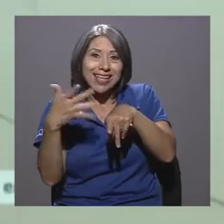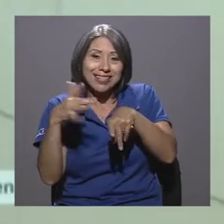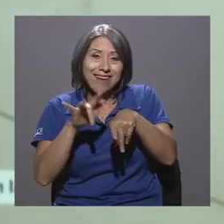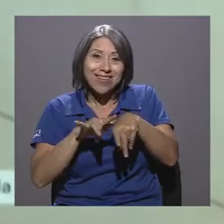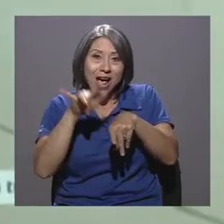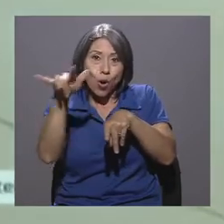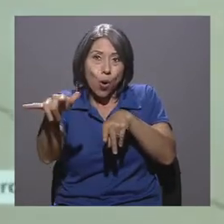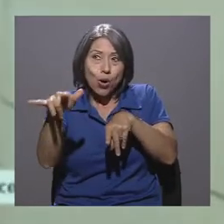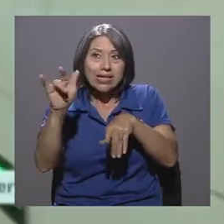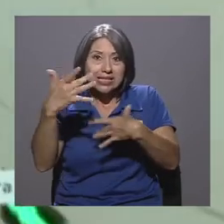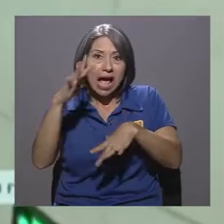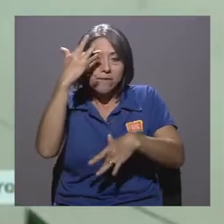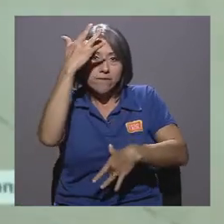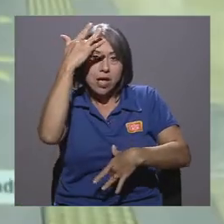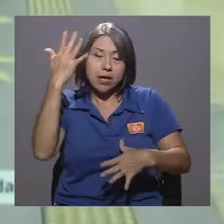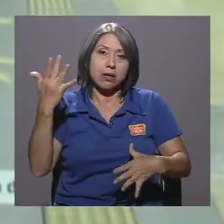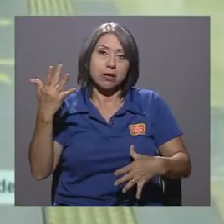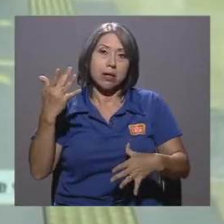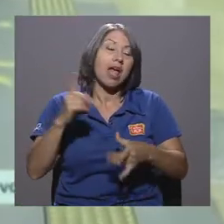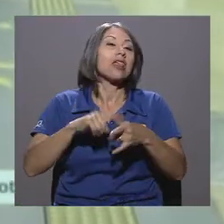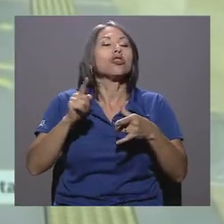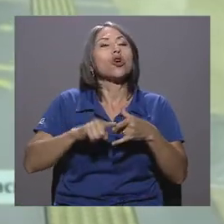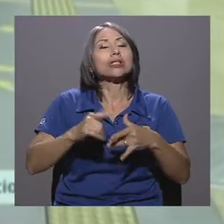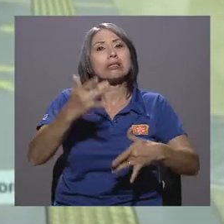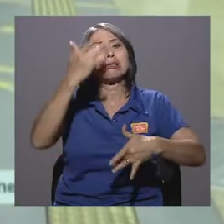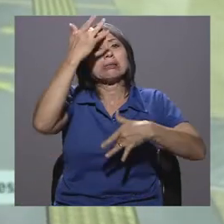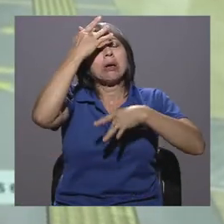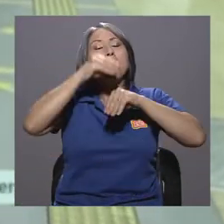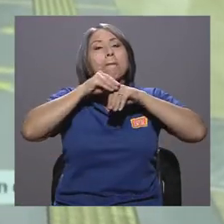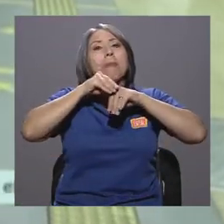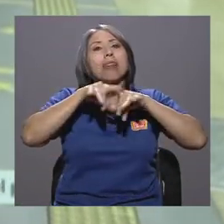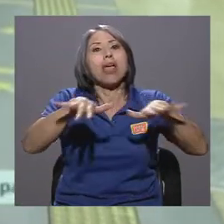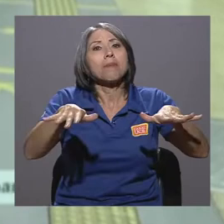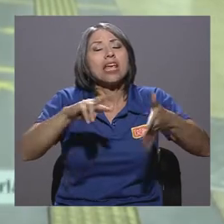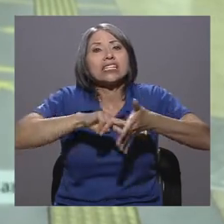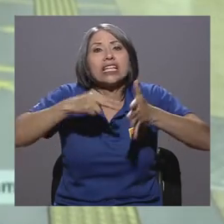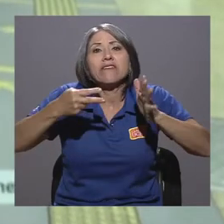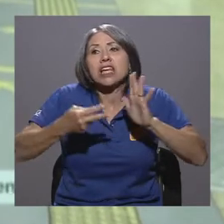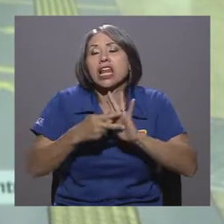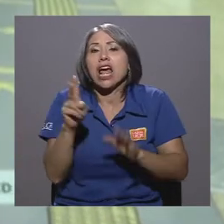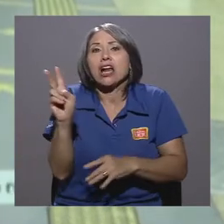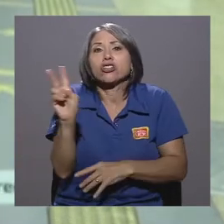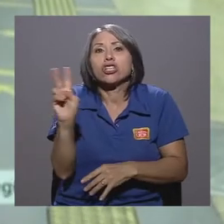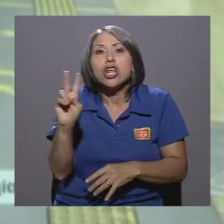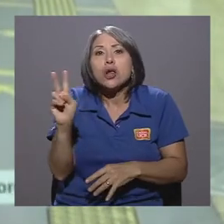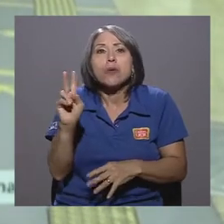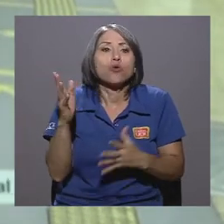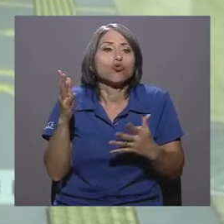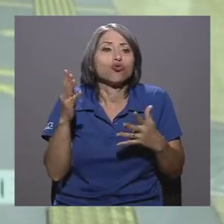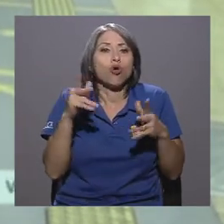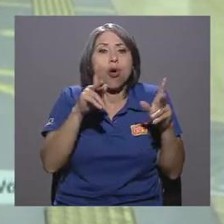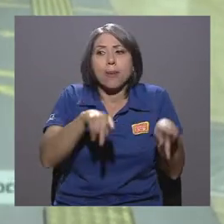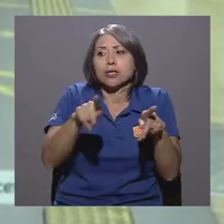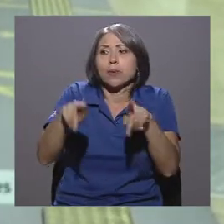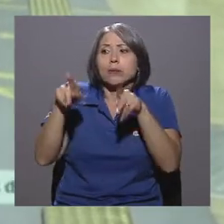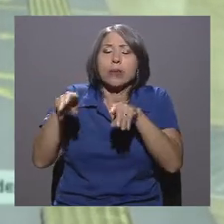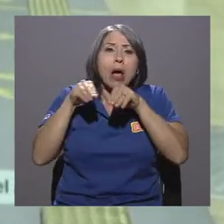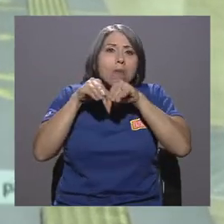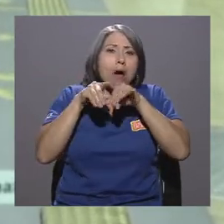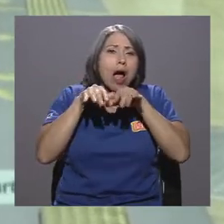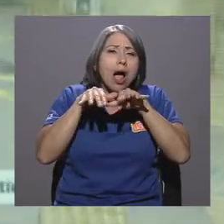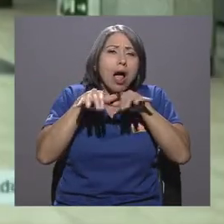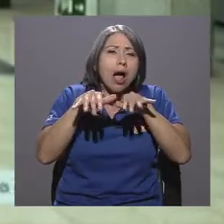Uh-huh. Entonces, una pandemia sería una reproducción del virus de humano a humano rápidamente a nivel de todos los